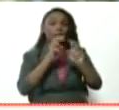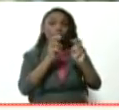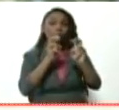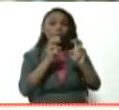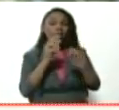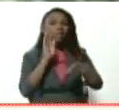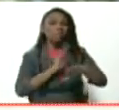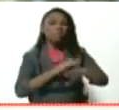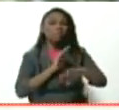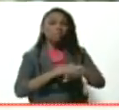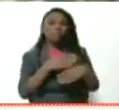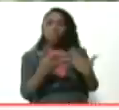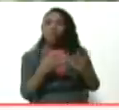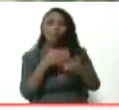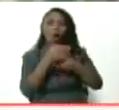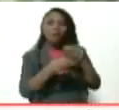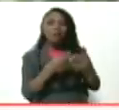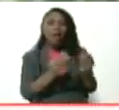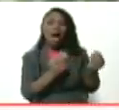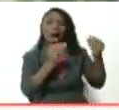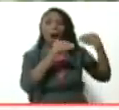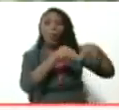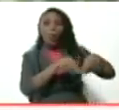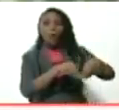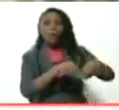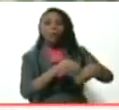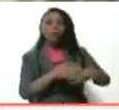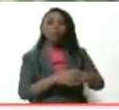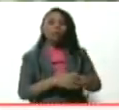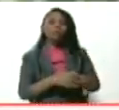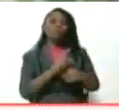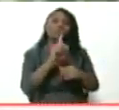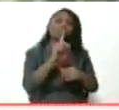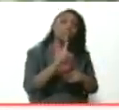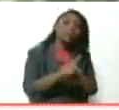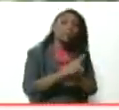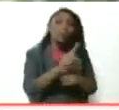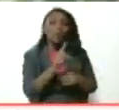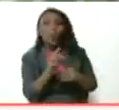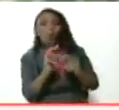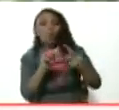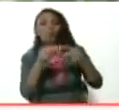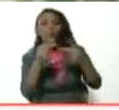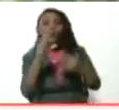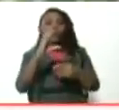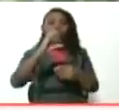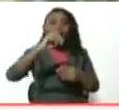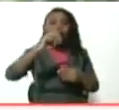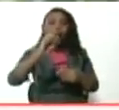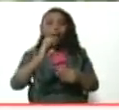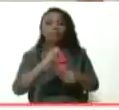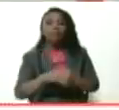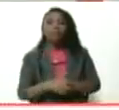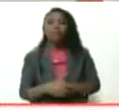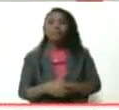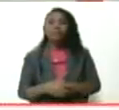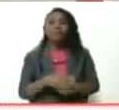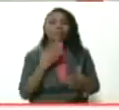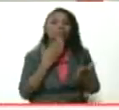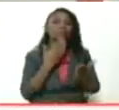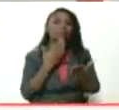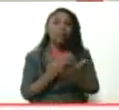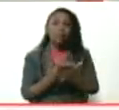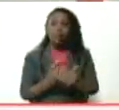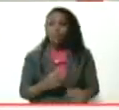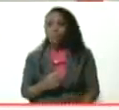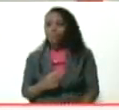va a pasar de no concretarse un acuerdo? ¿Si va a haber nuevo CNE o no? Gracias,